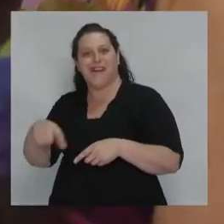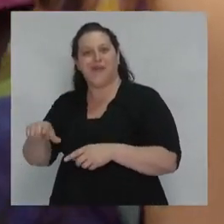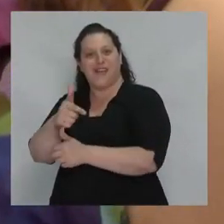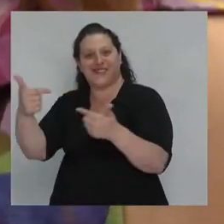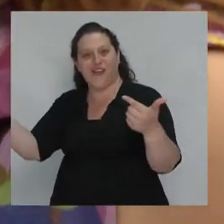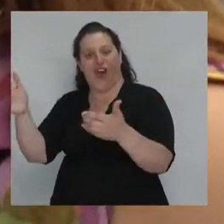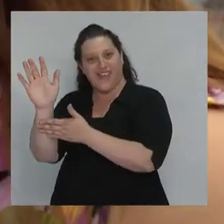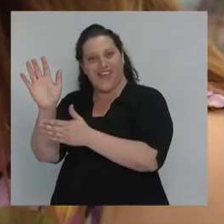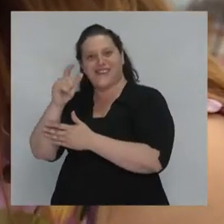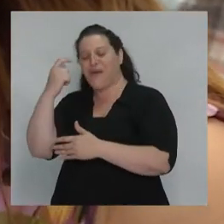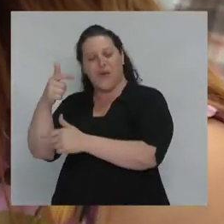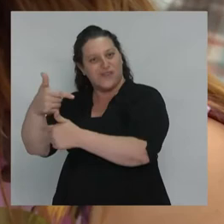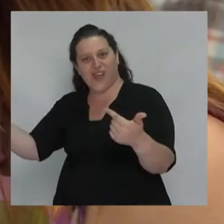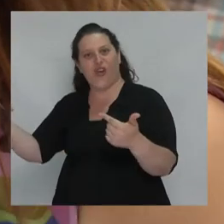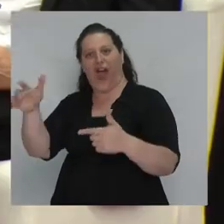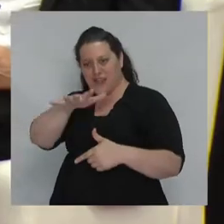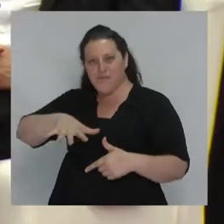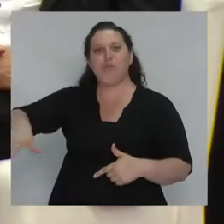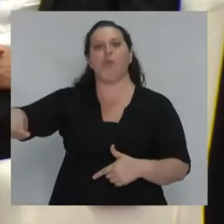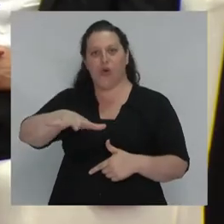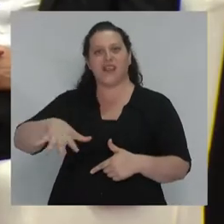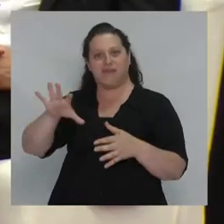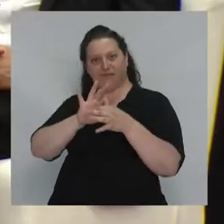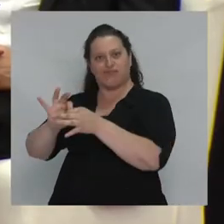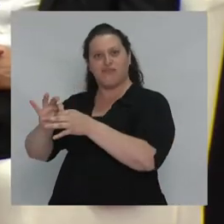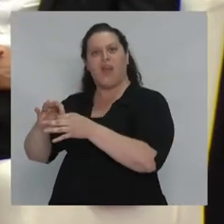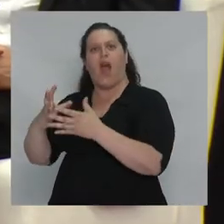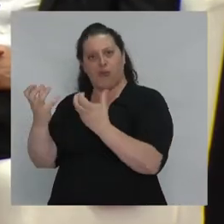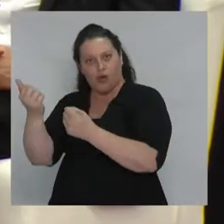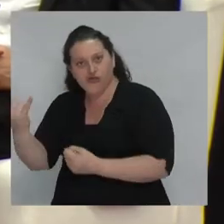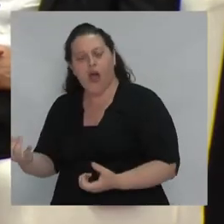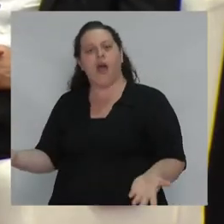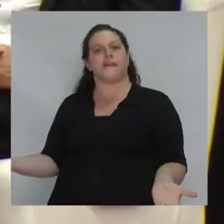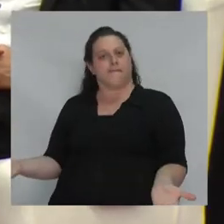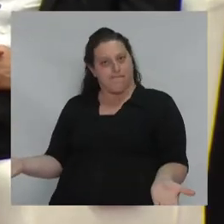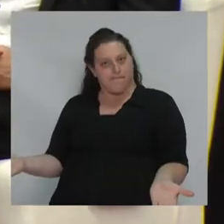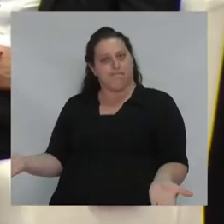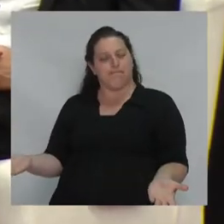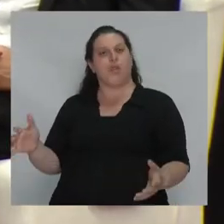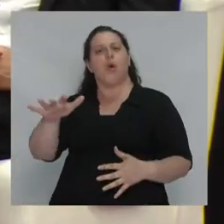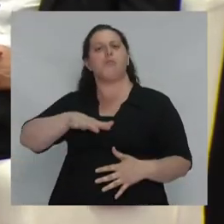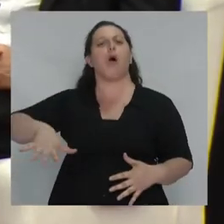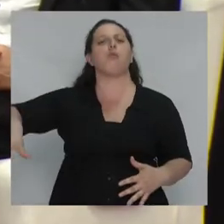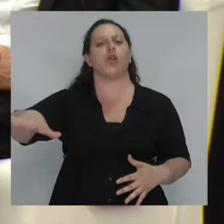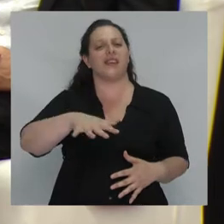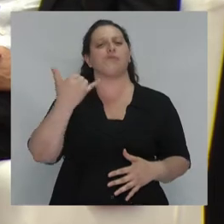de la derecha. Mire, el populismo tiene varias formas. El populismo